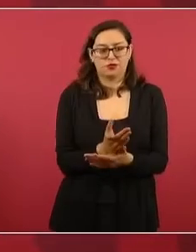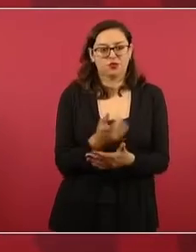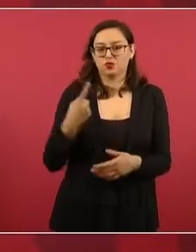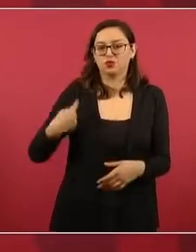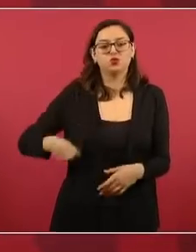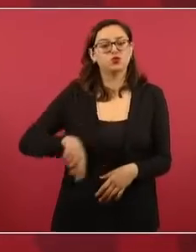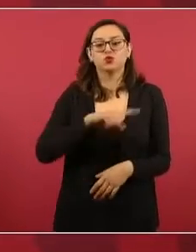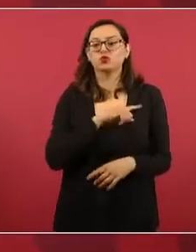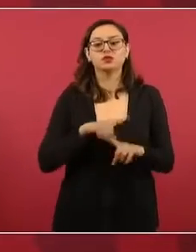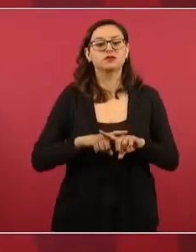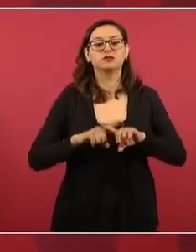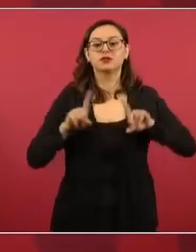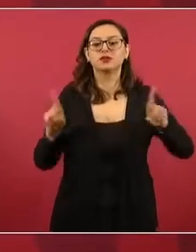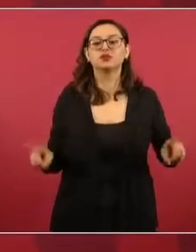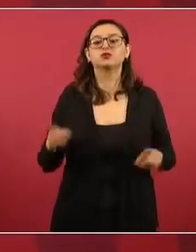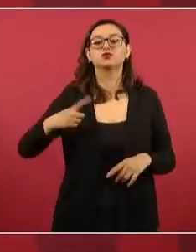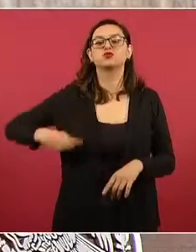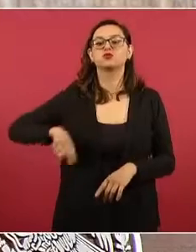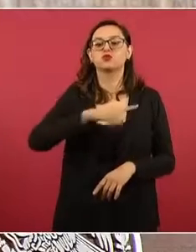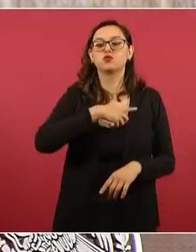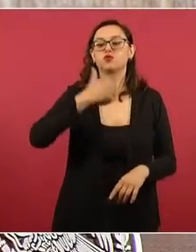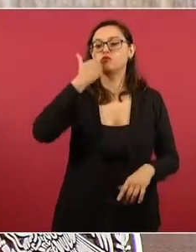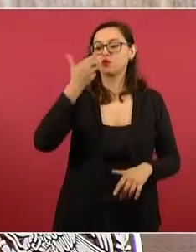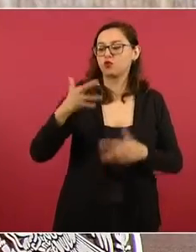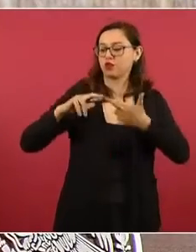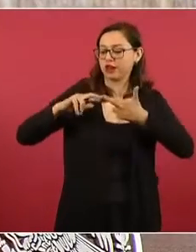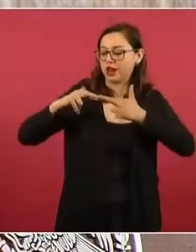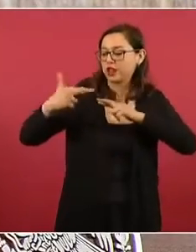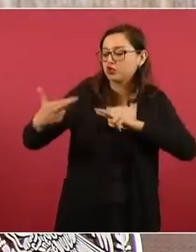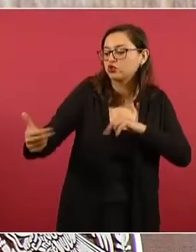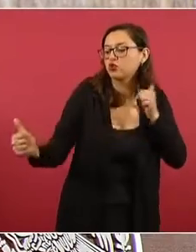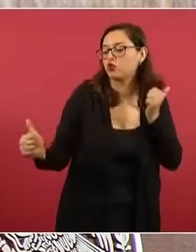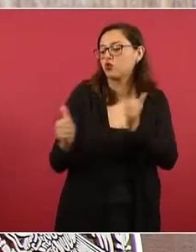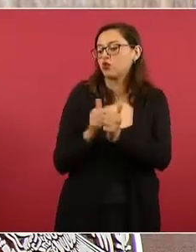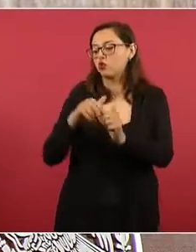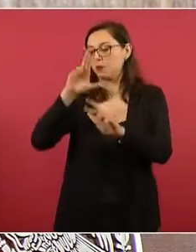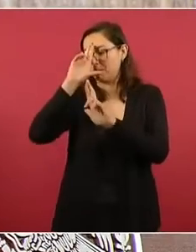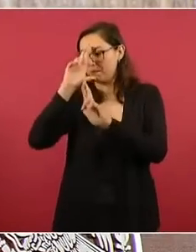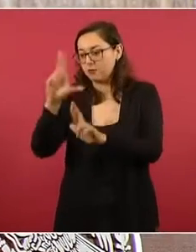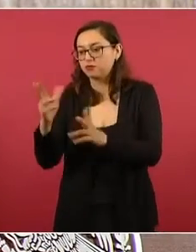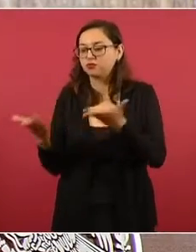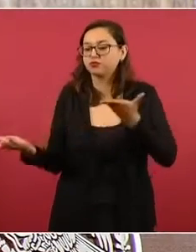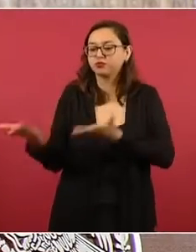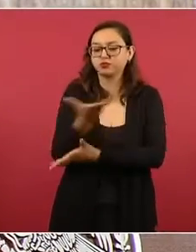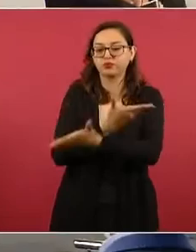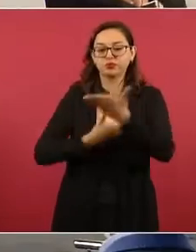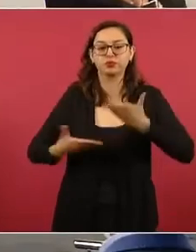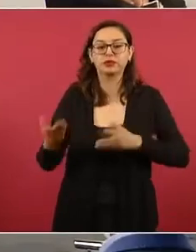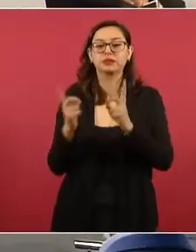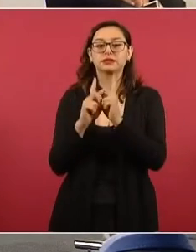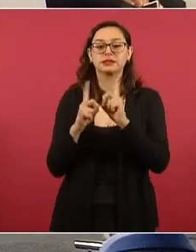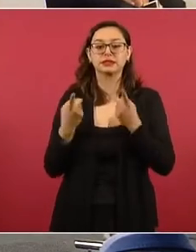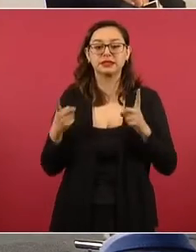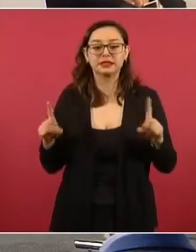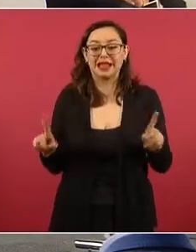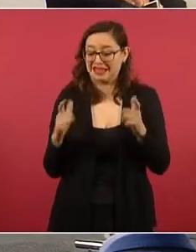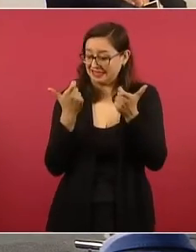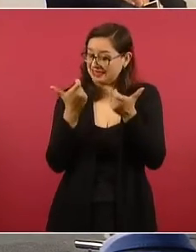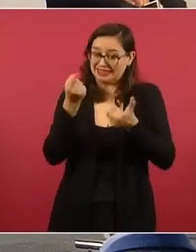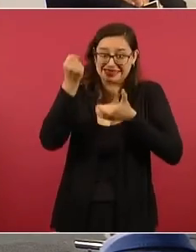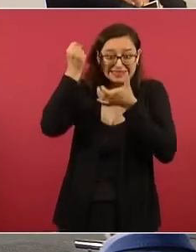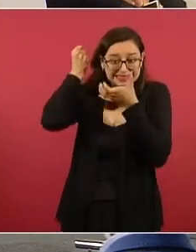Nosotros queremos una relación de respeto y de cooperación para el desarrollo. Lo que estamos planteando es que se